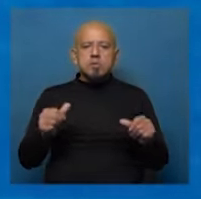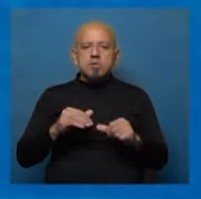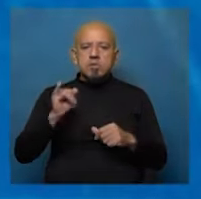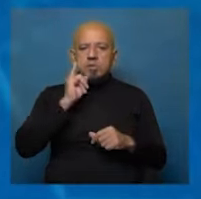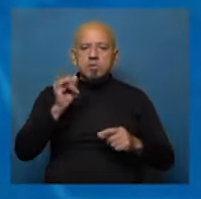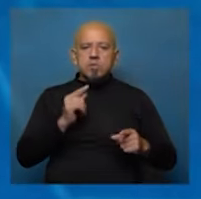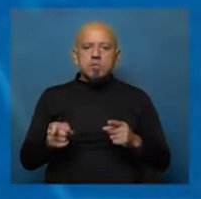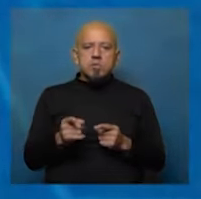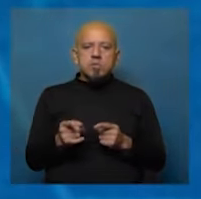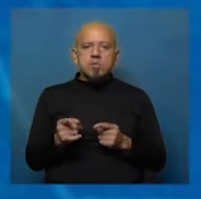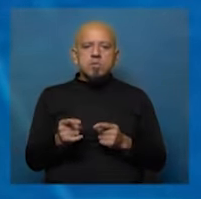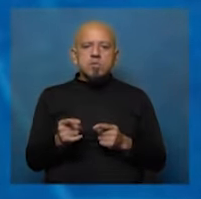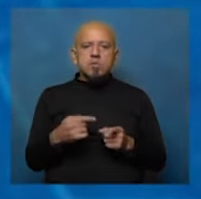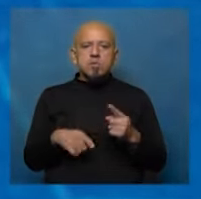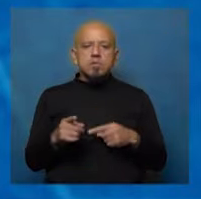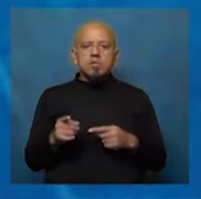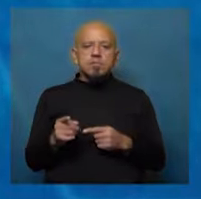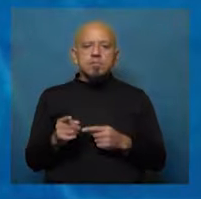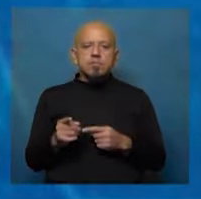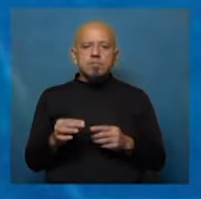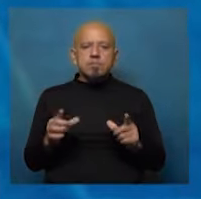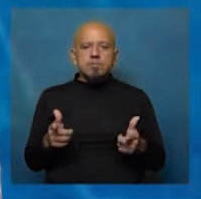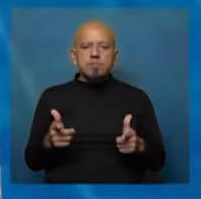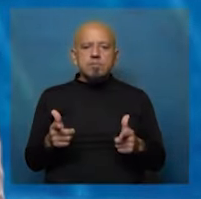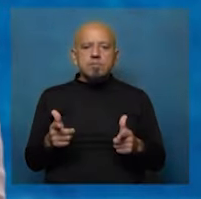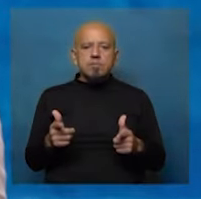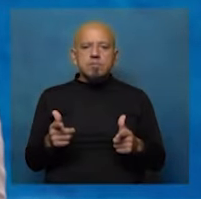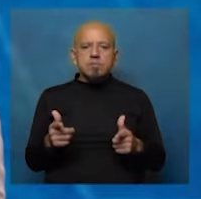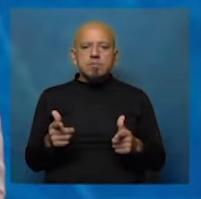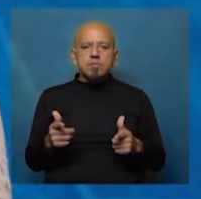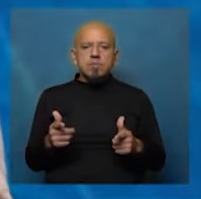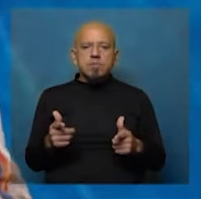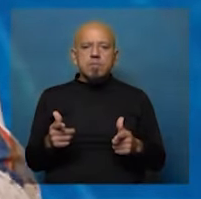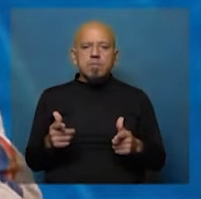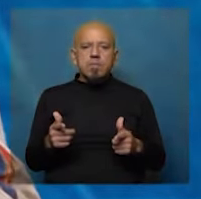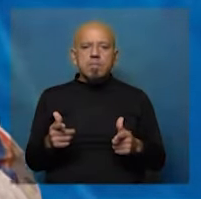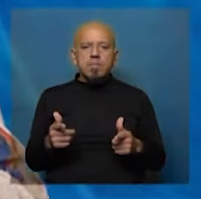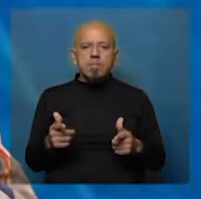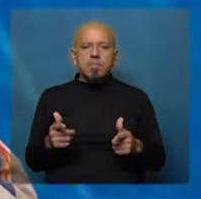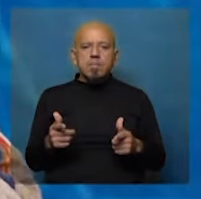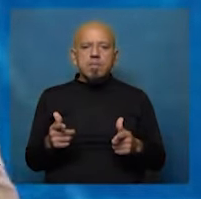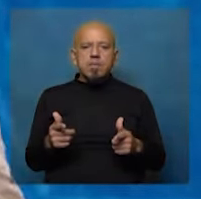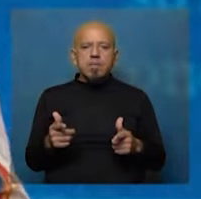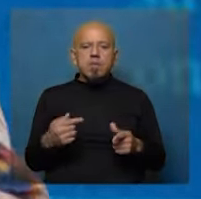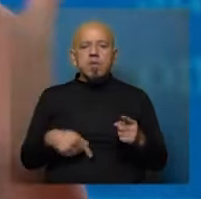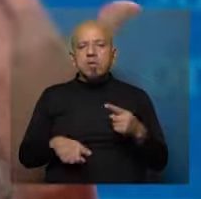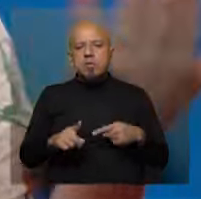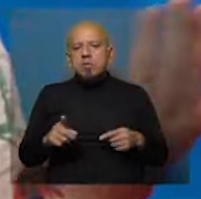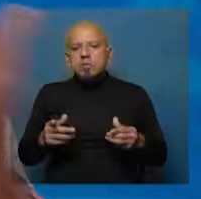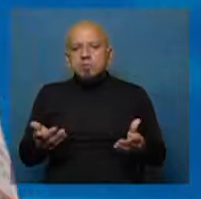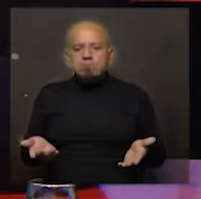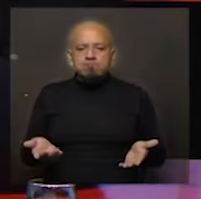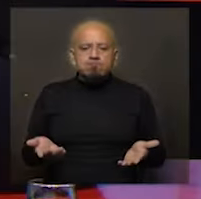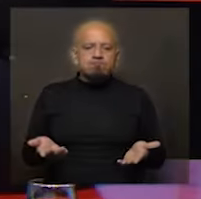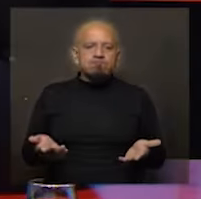juez o la jueza no tomó medidas y me quiso matar y vos No sabés nos